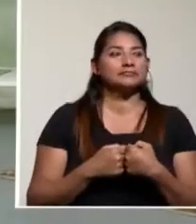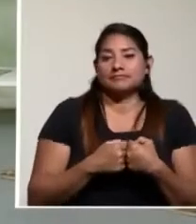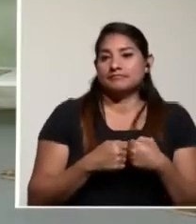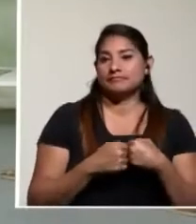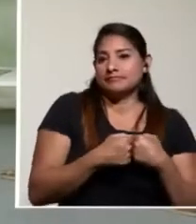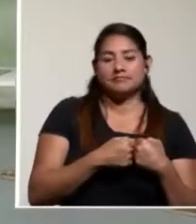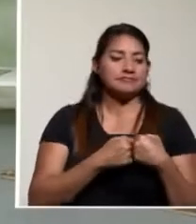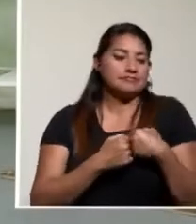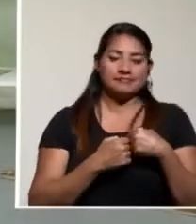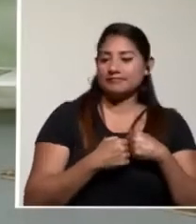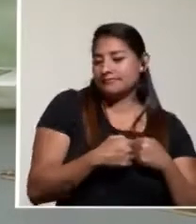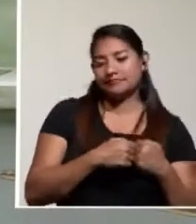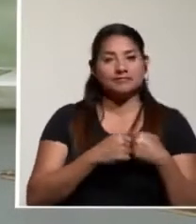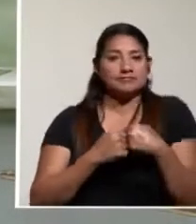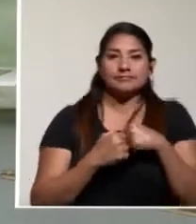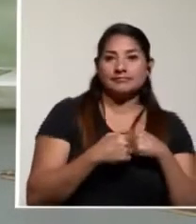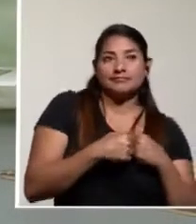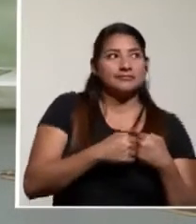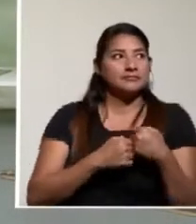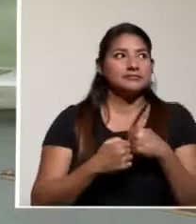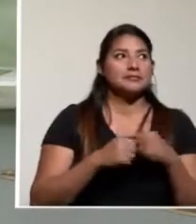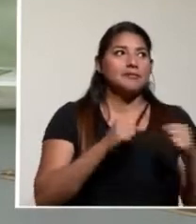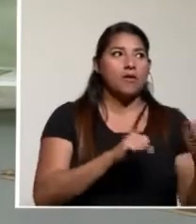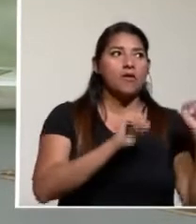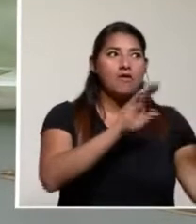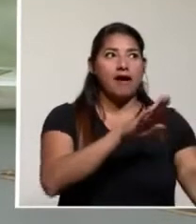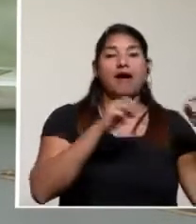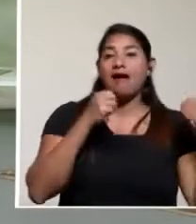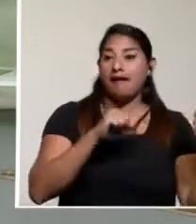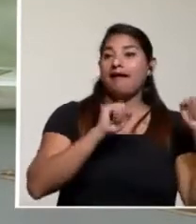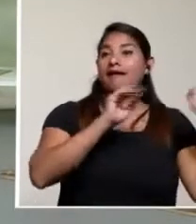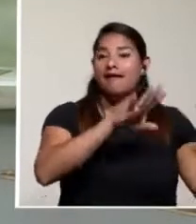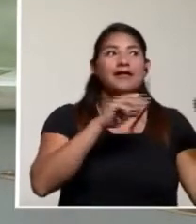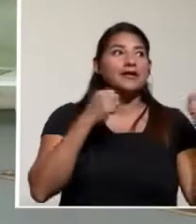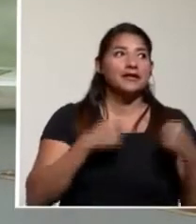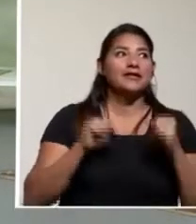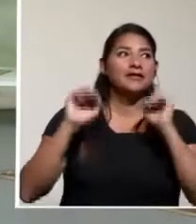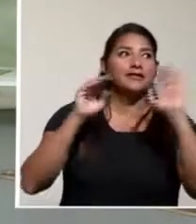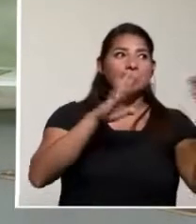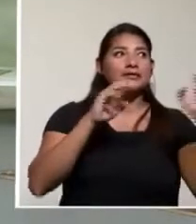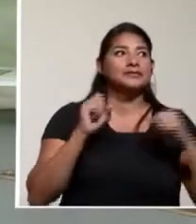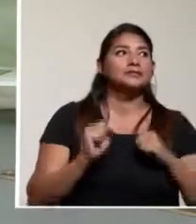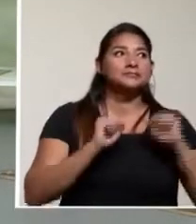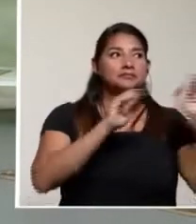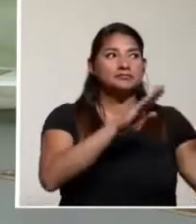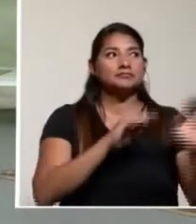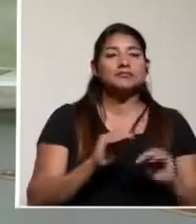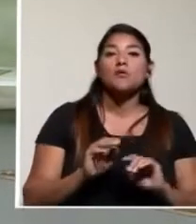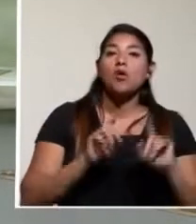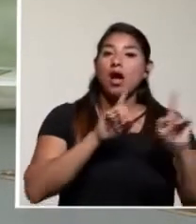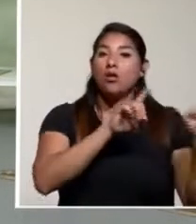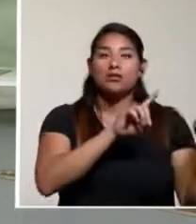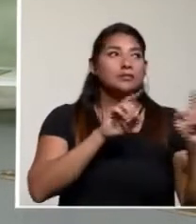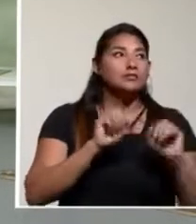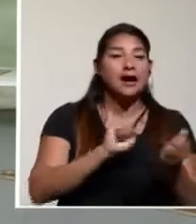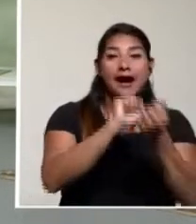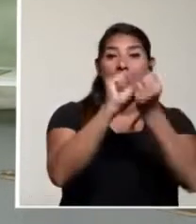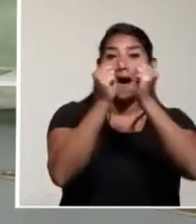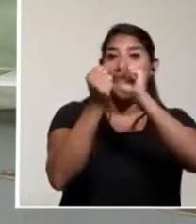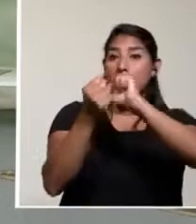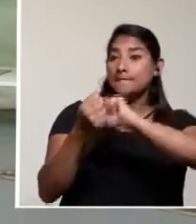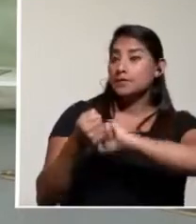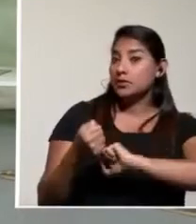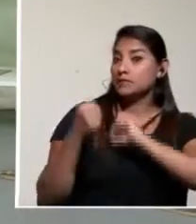¡Ya, ya! ¡Eso! ¡Eso! ¡Esos extremidades superiores! ¡Cambio!